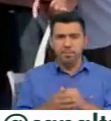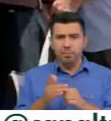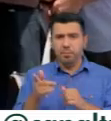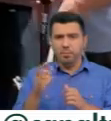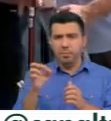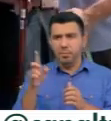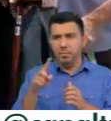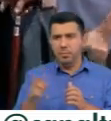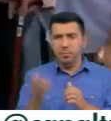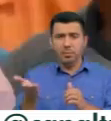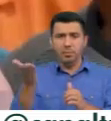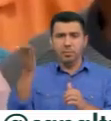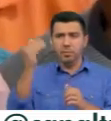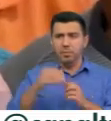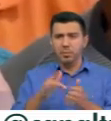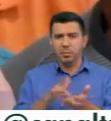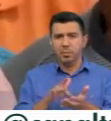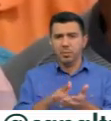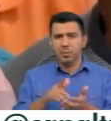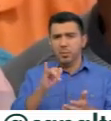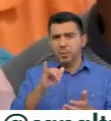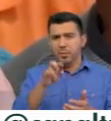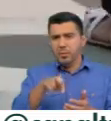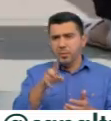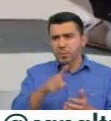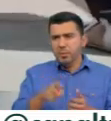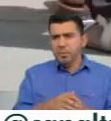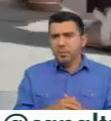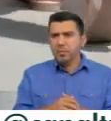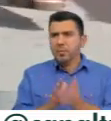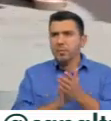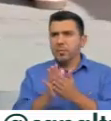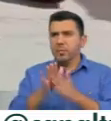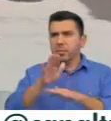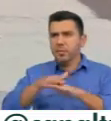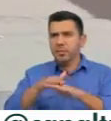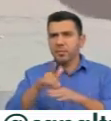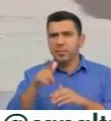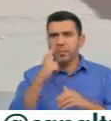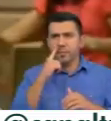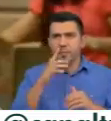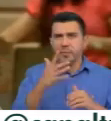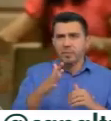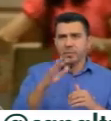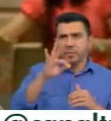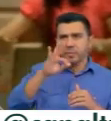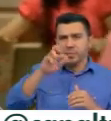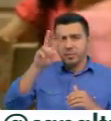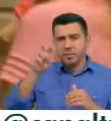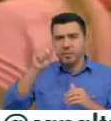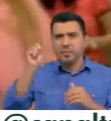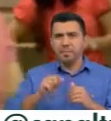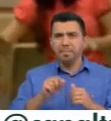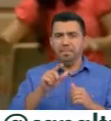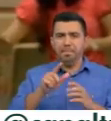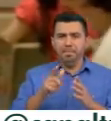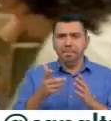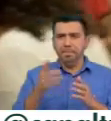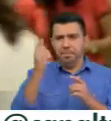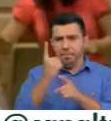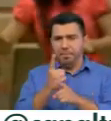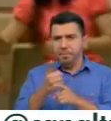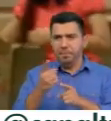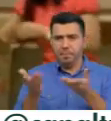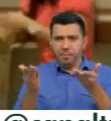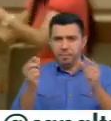dicen deber y lo manifestado por las ips es si nosotros tenemos alrededor de un 37 por ciento de coincidencia entre los dos